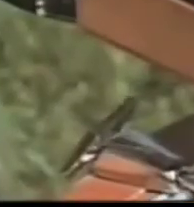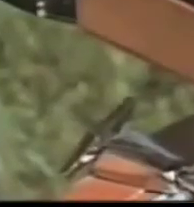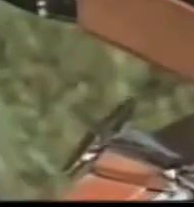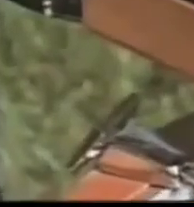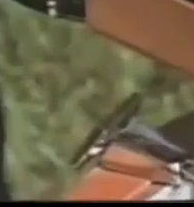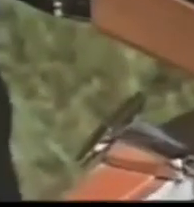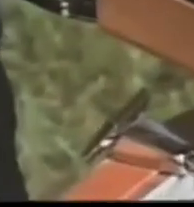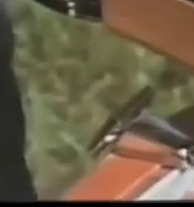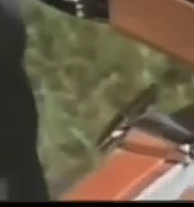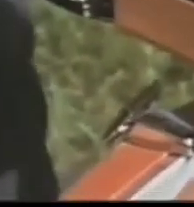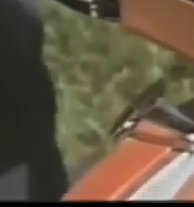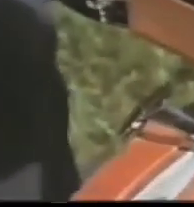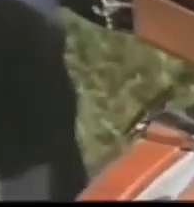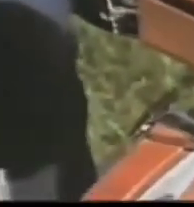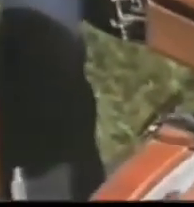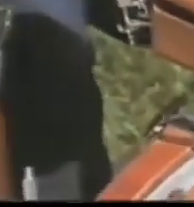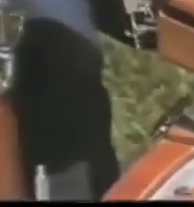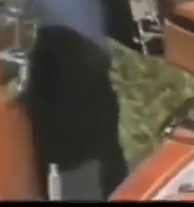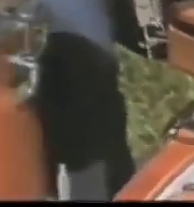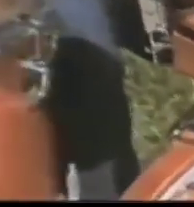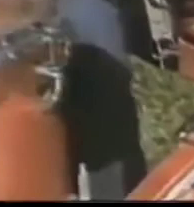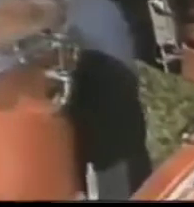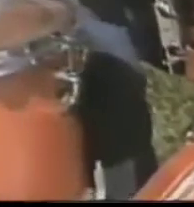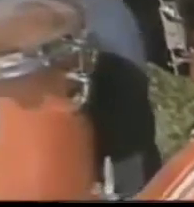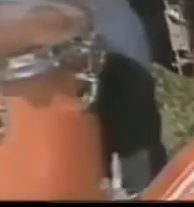la energía de la vibración.